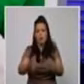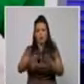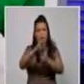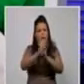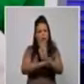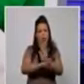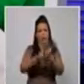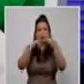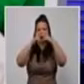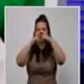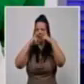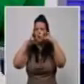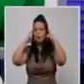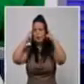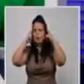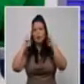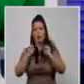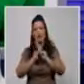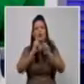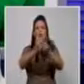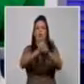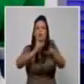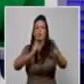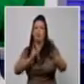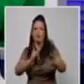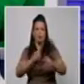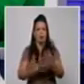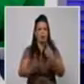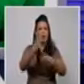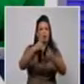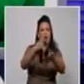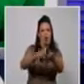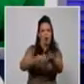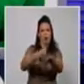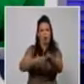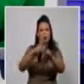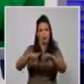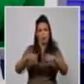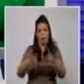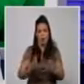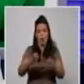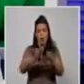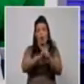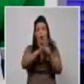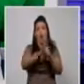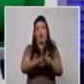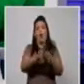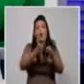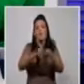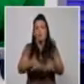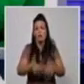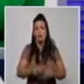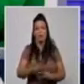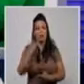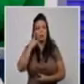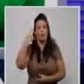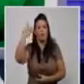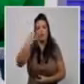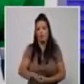deben de quedar, porque además la COVID no se sabe, o sea, siempre va a